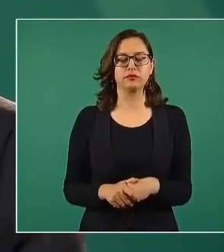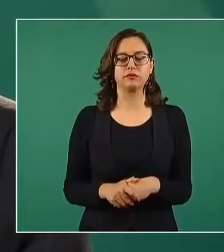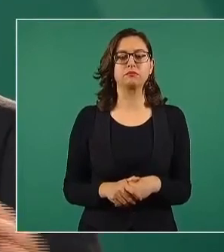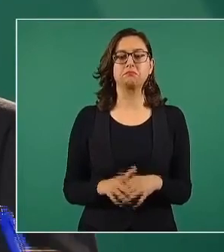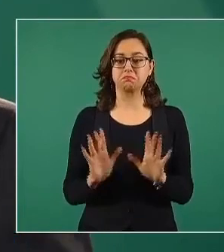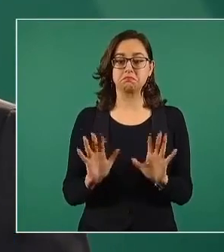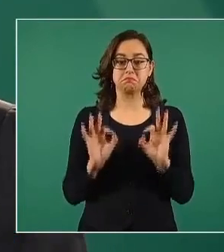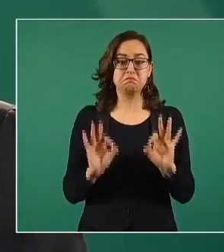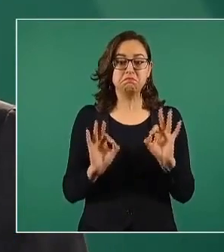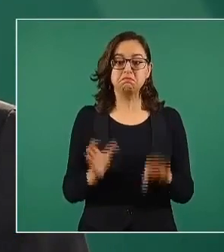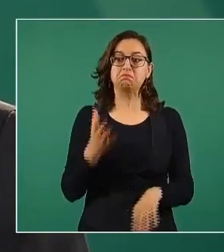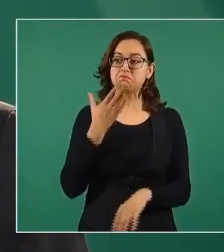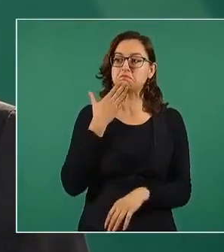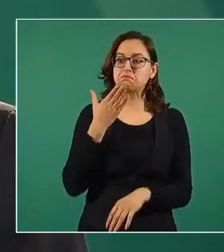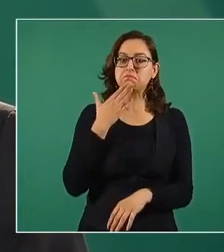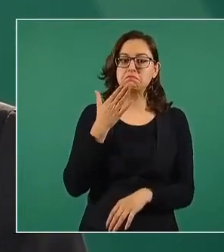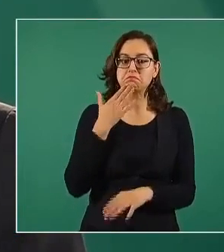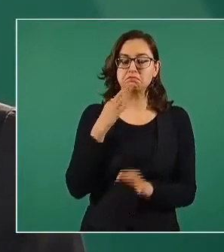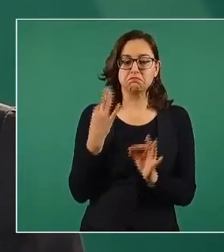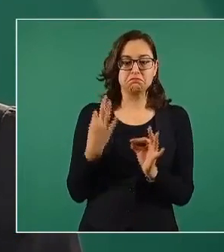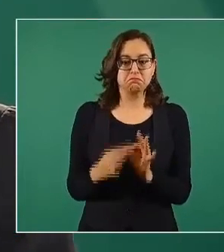Y vamos bien,